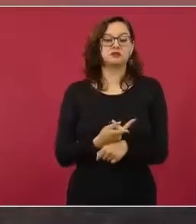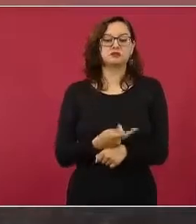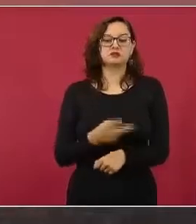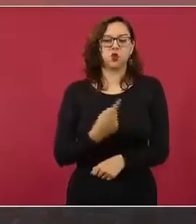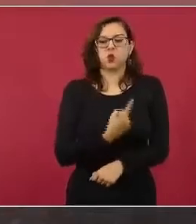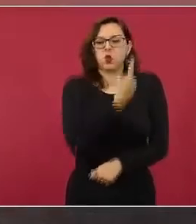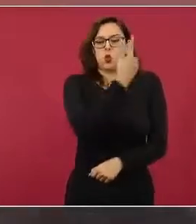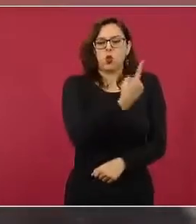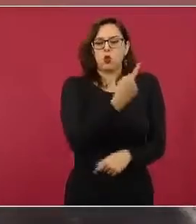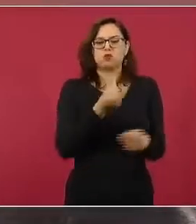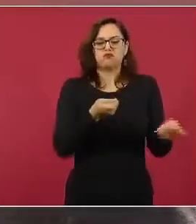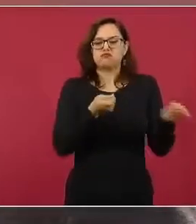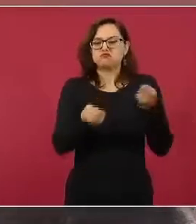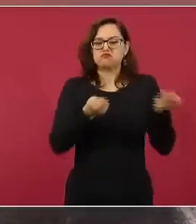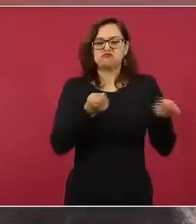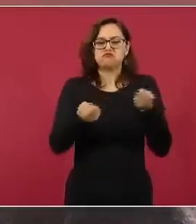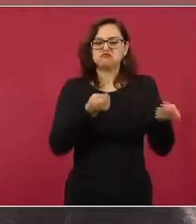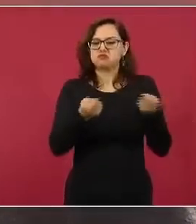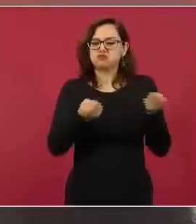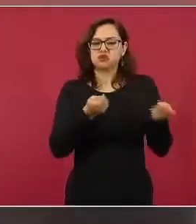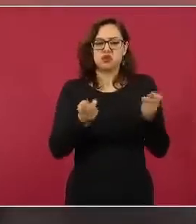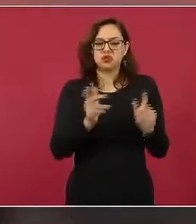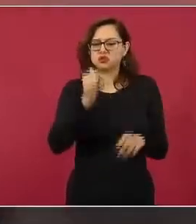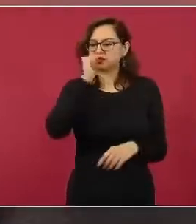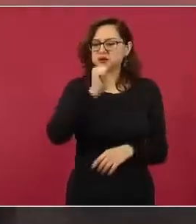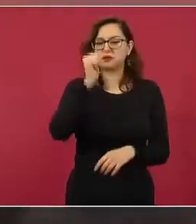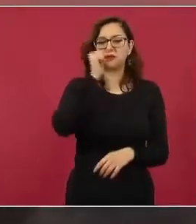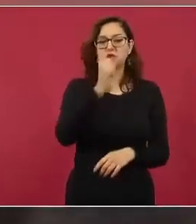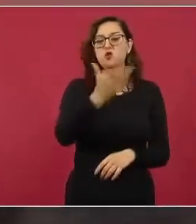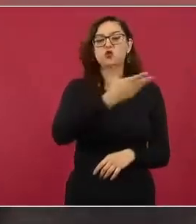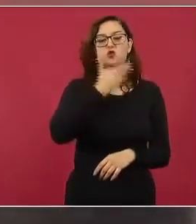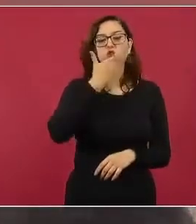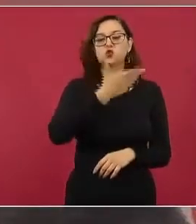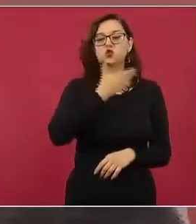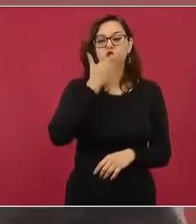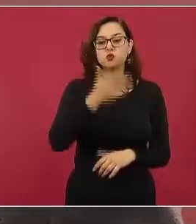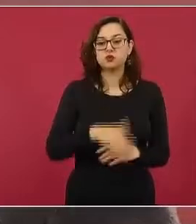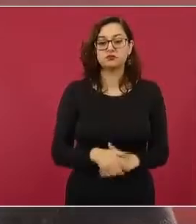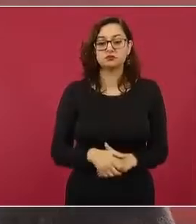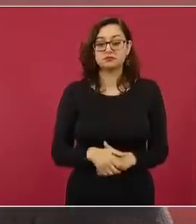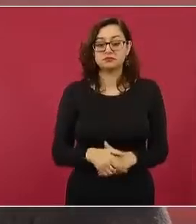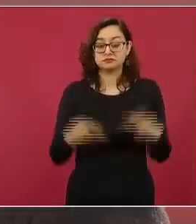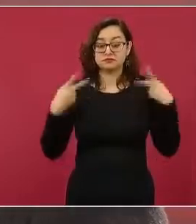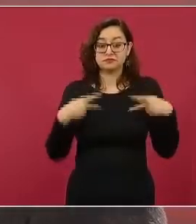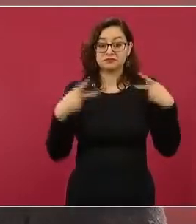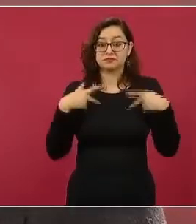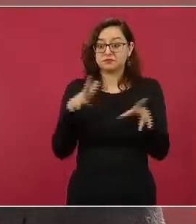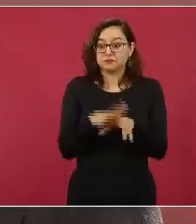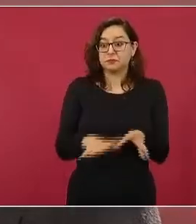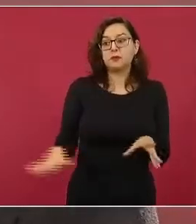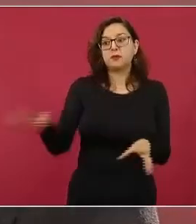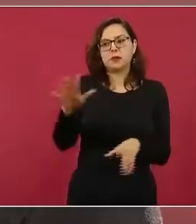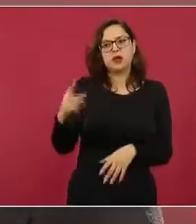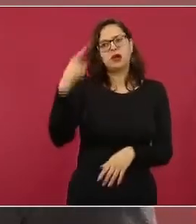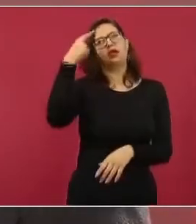No habían partidos, o eran 4, pero de los 4, la verdad, no se hacía uno.